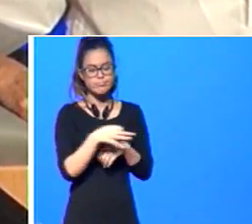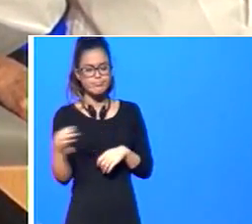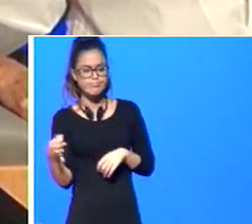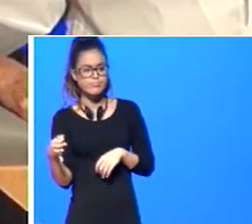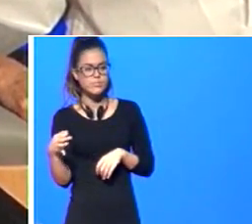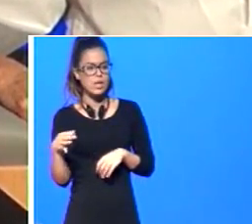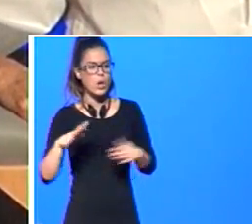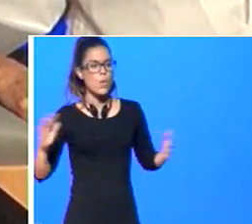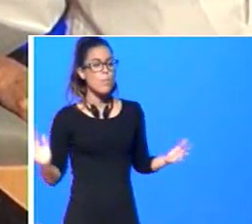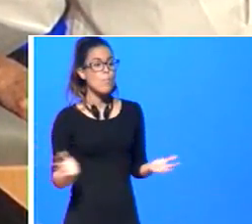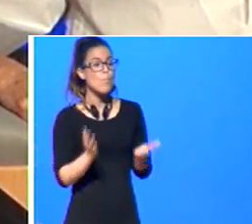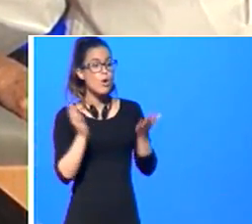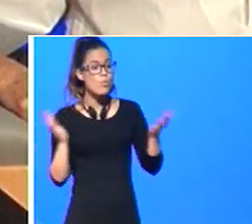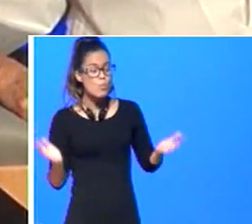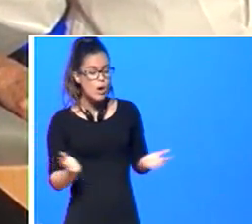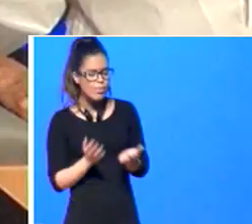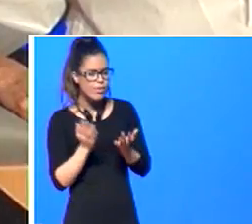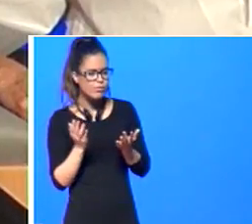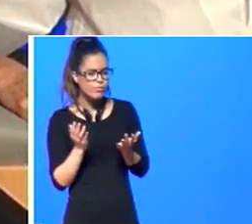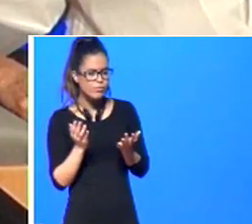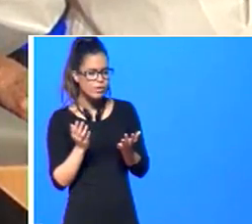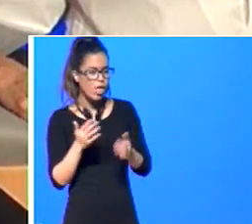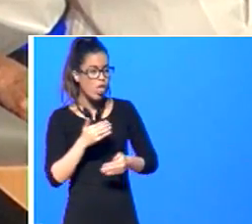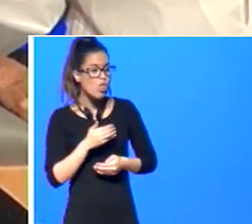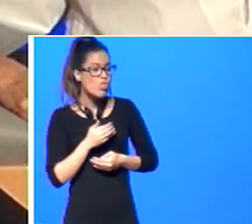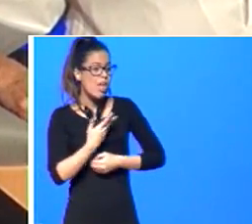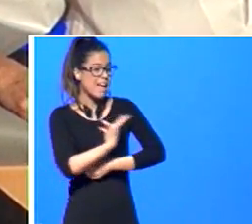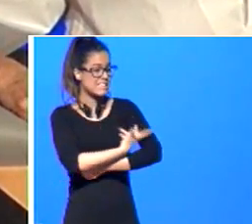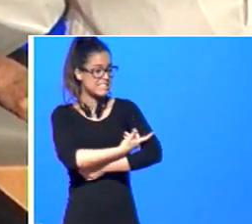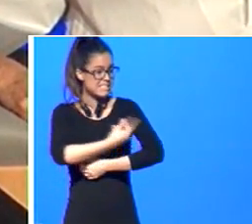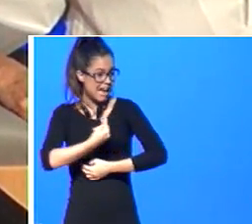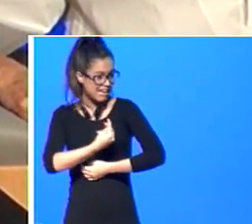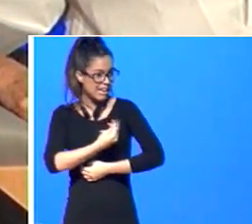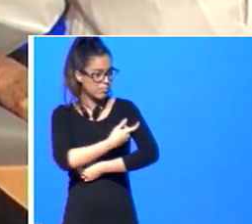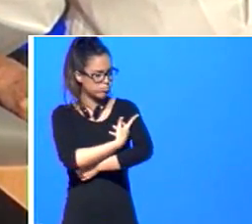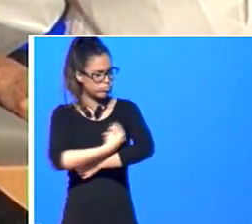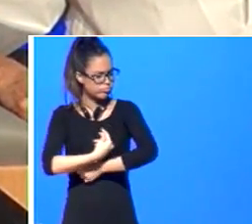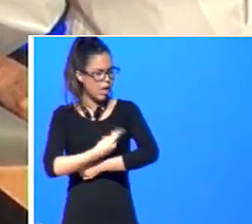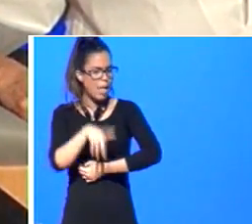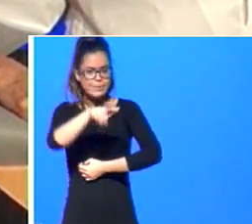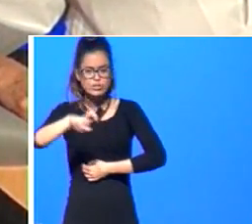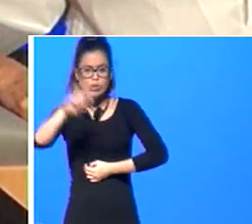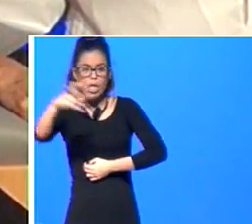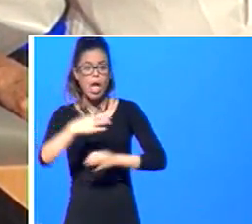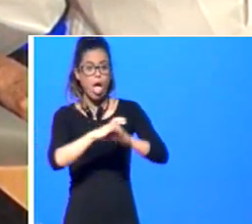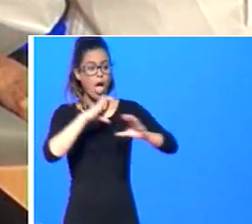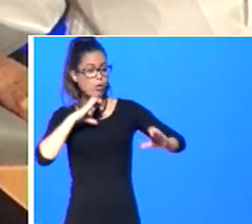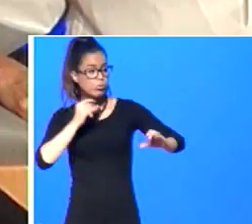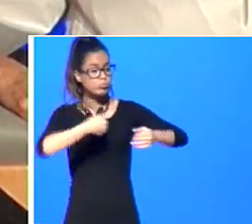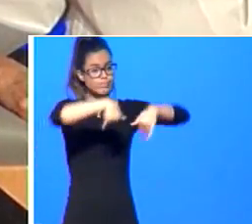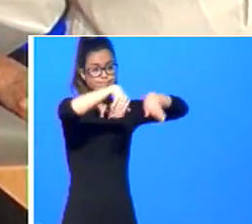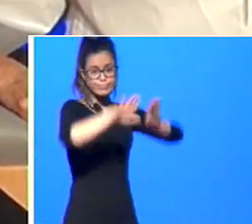promoción de la donación de sangre en una comunidad. Viene el autobús de la donación de